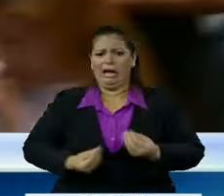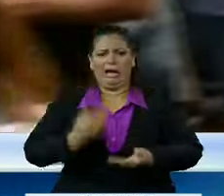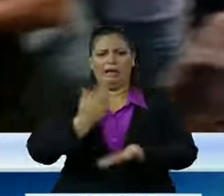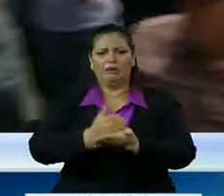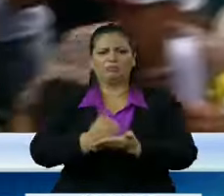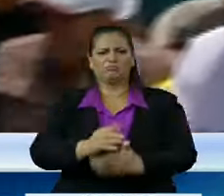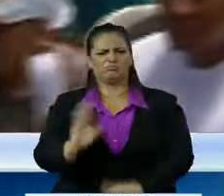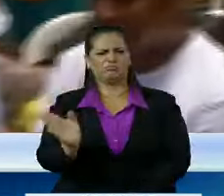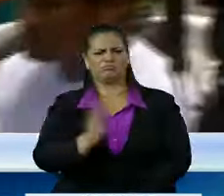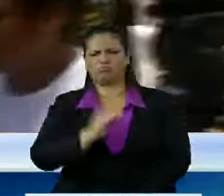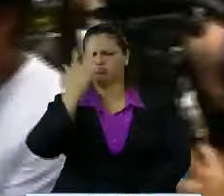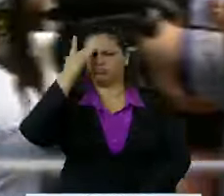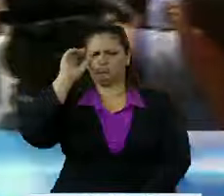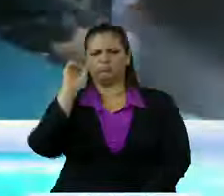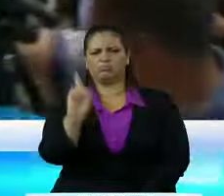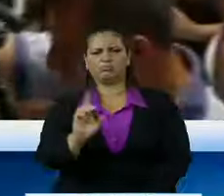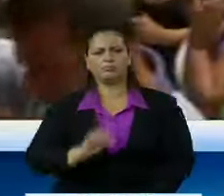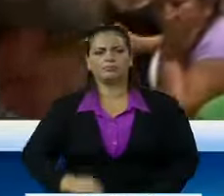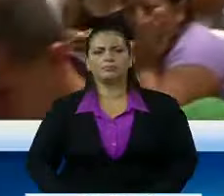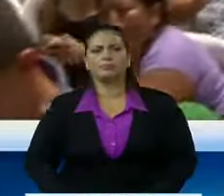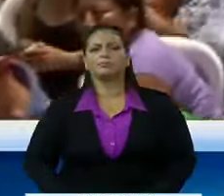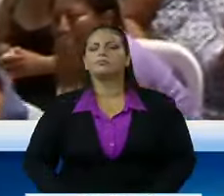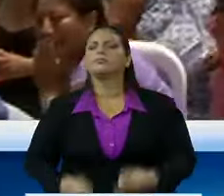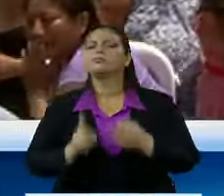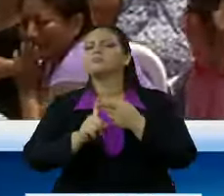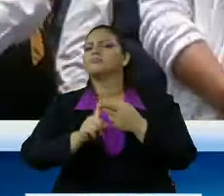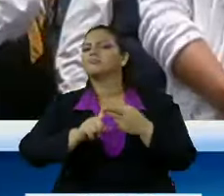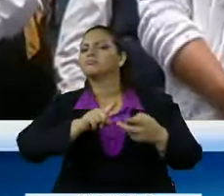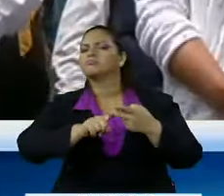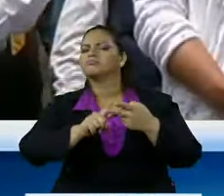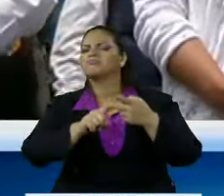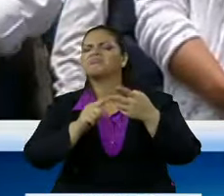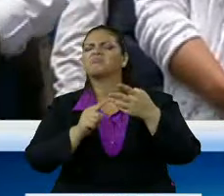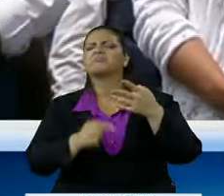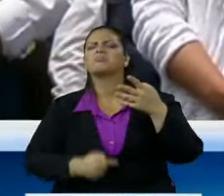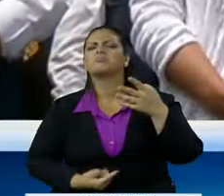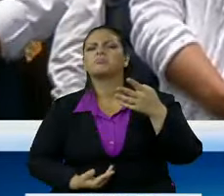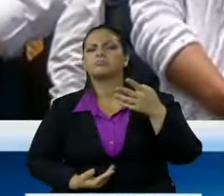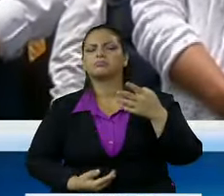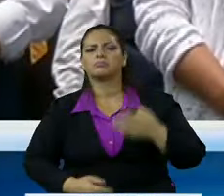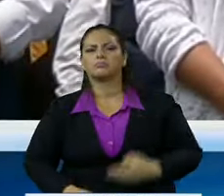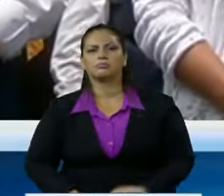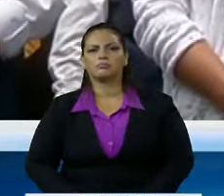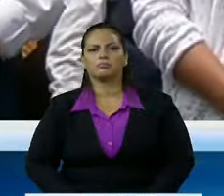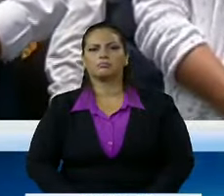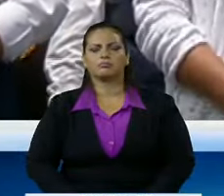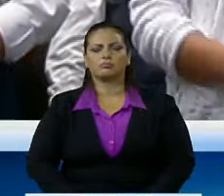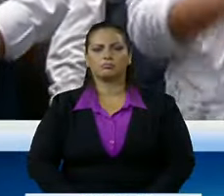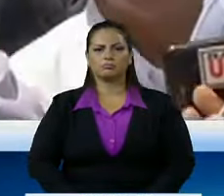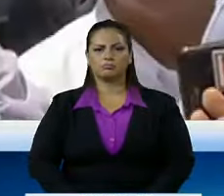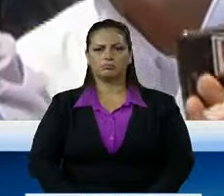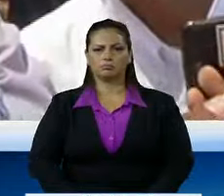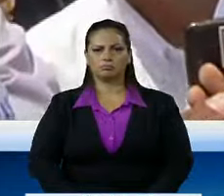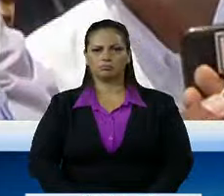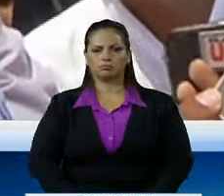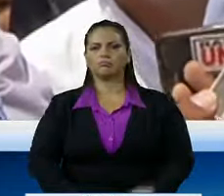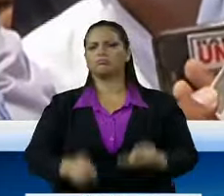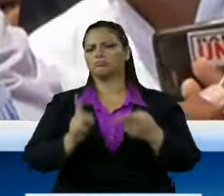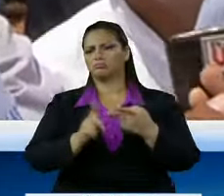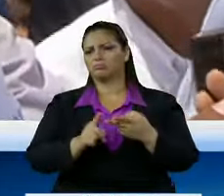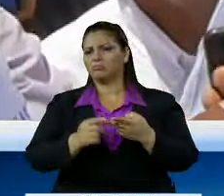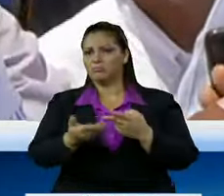A renglón seguido, también tocó otros temas que plantearía de llegar al poder. Hemos sido claros en la necesidad de